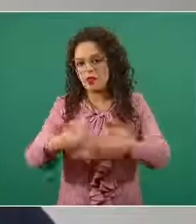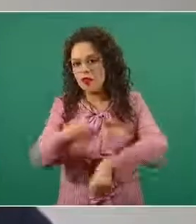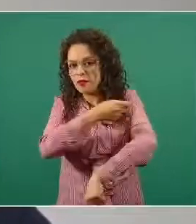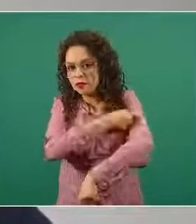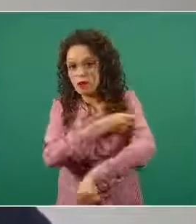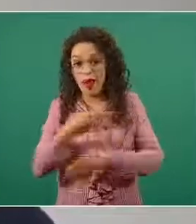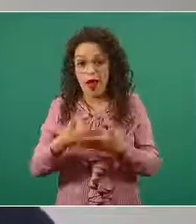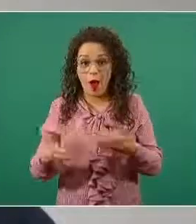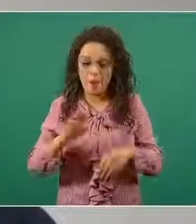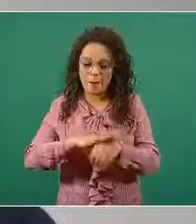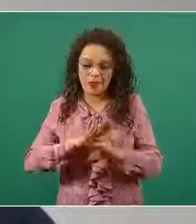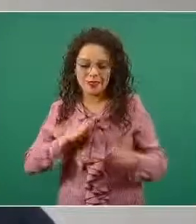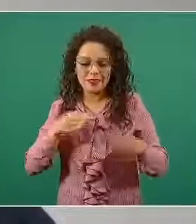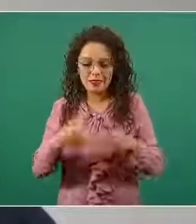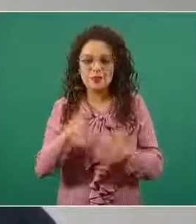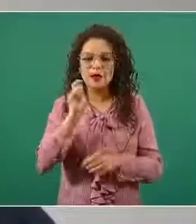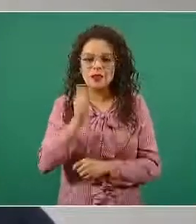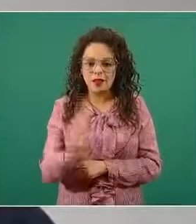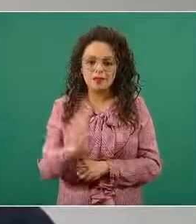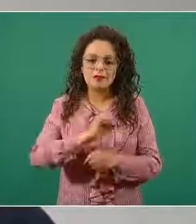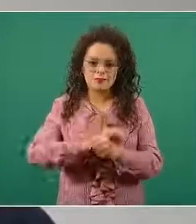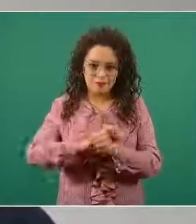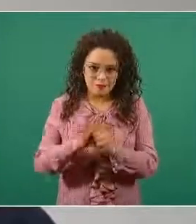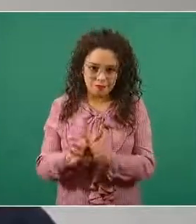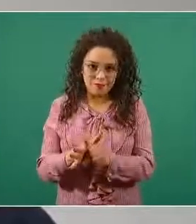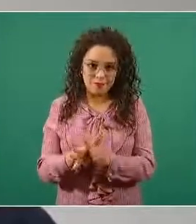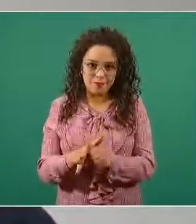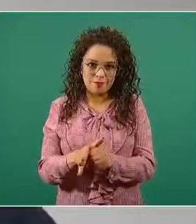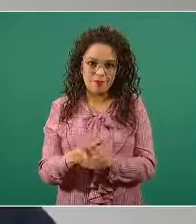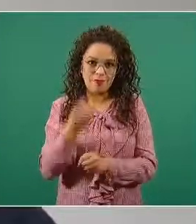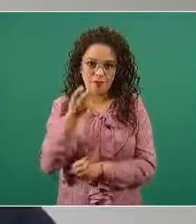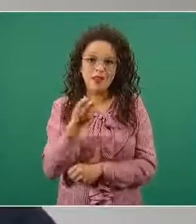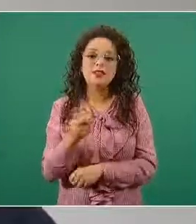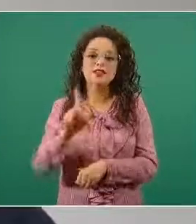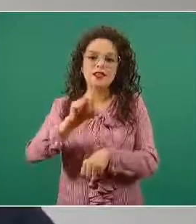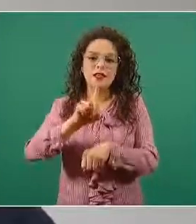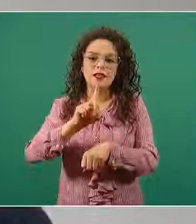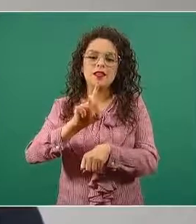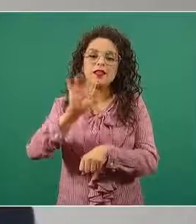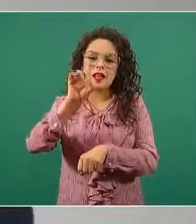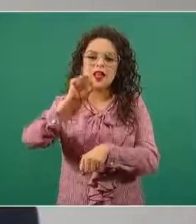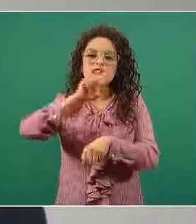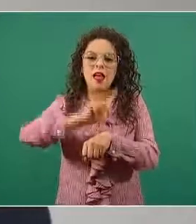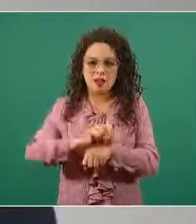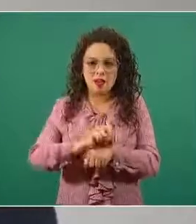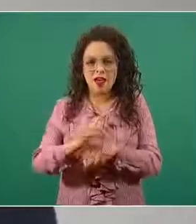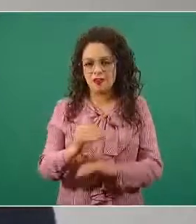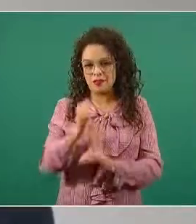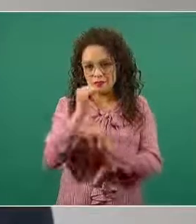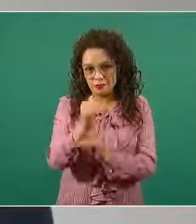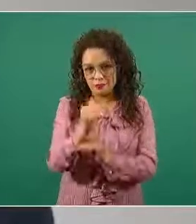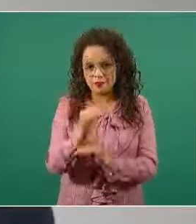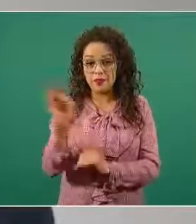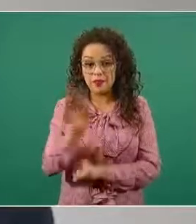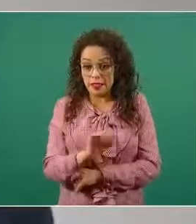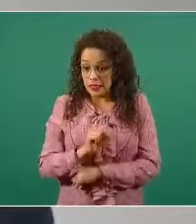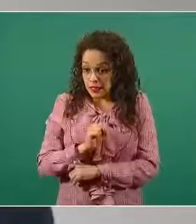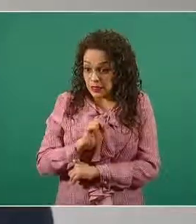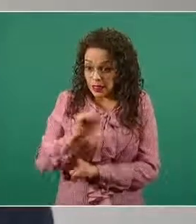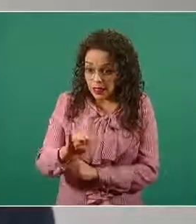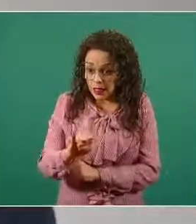SARS-CoV-2 en los últimos precisamente 30 días, y obviamente si esto sucede, entonces pueden